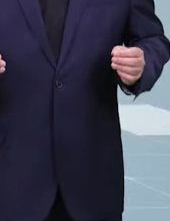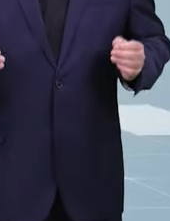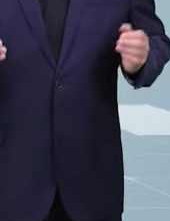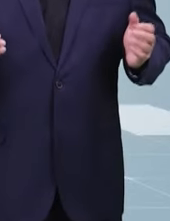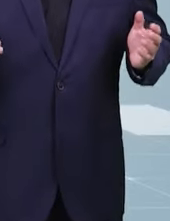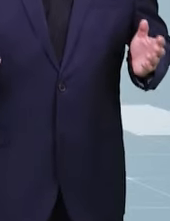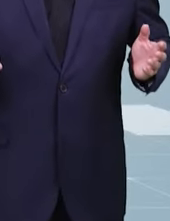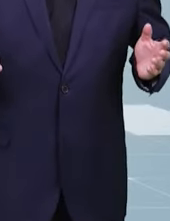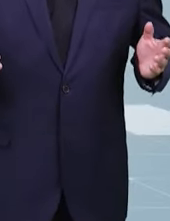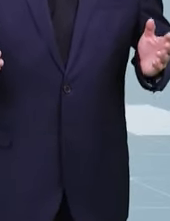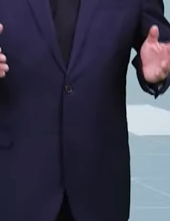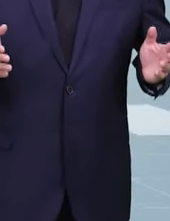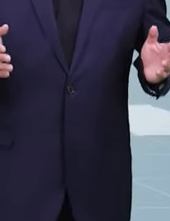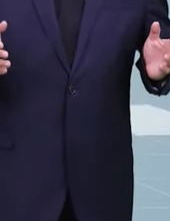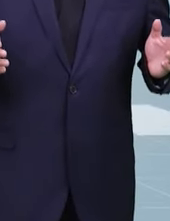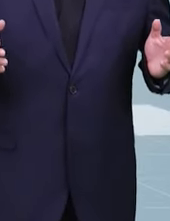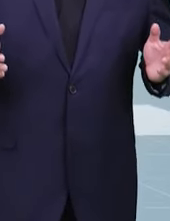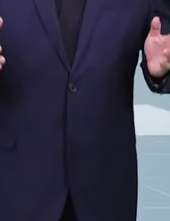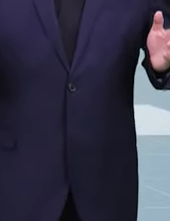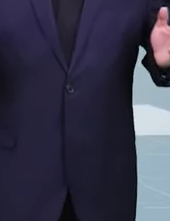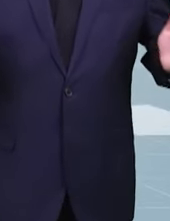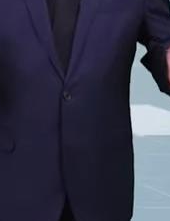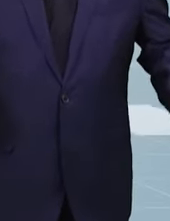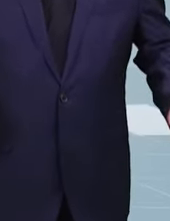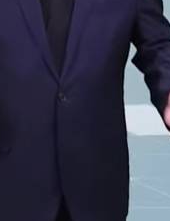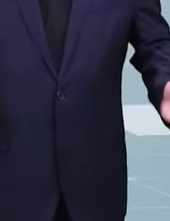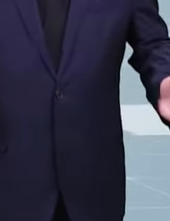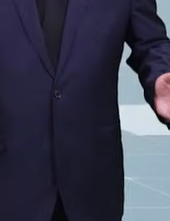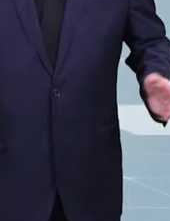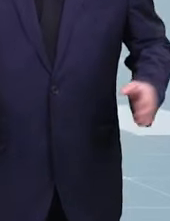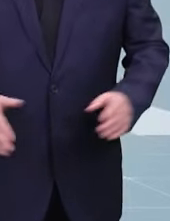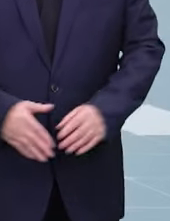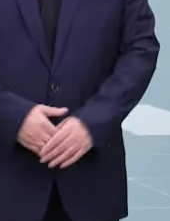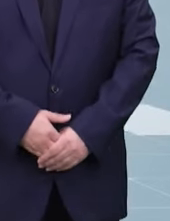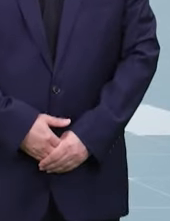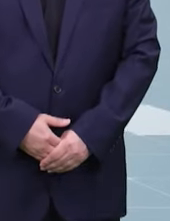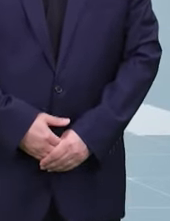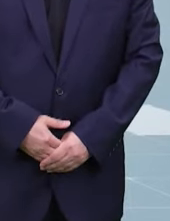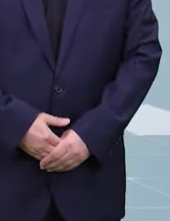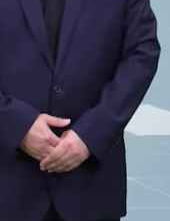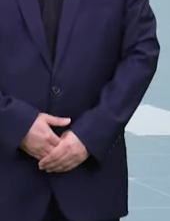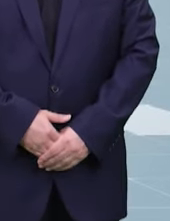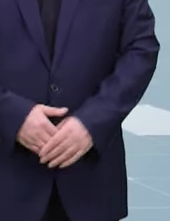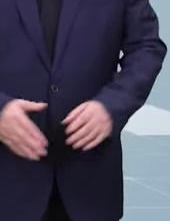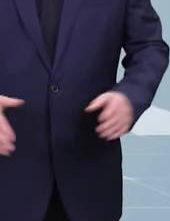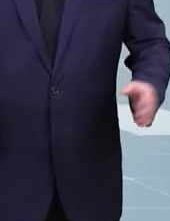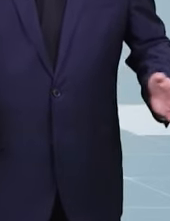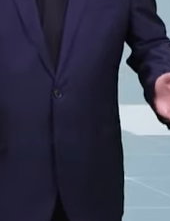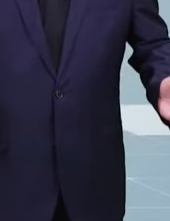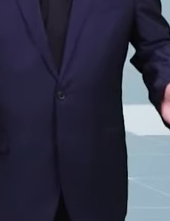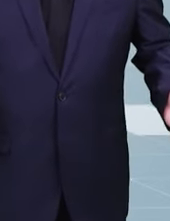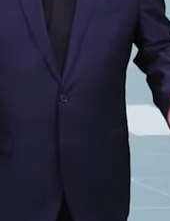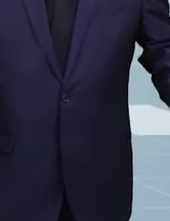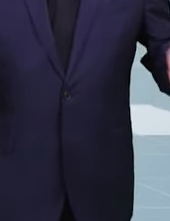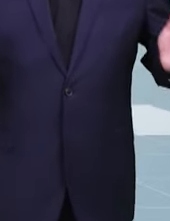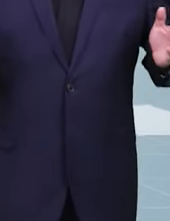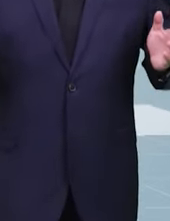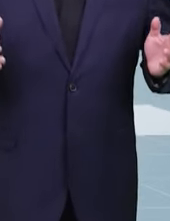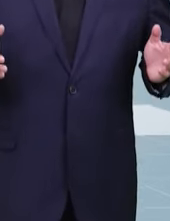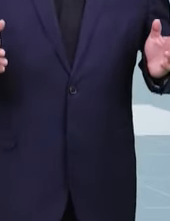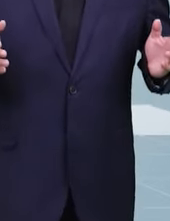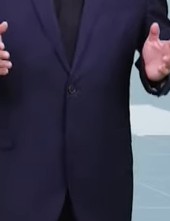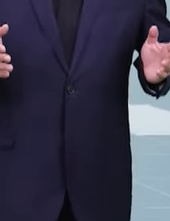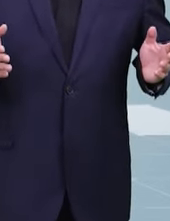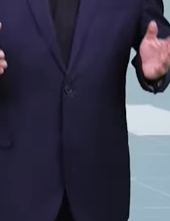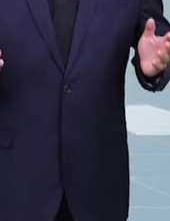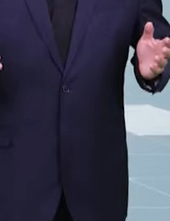cómodo Y aumenta la producción de Carbón limpio al mismo tiempo aumenta la productividad y acelera inova la